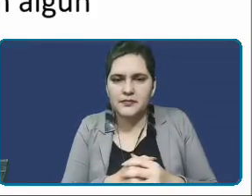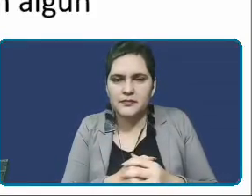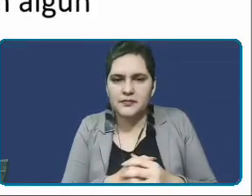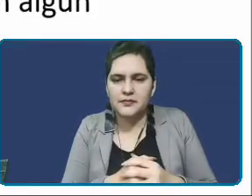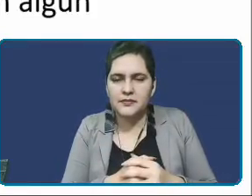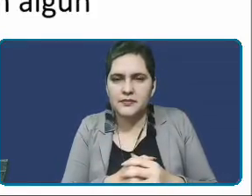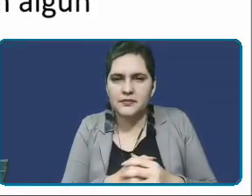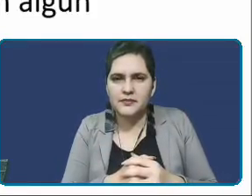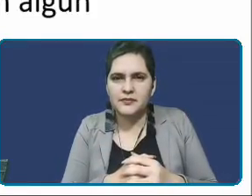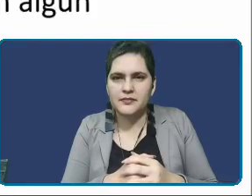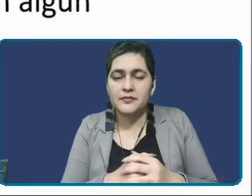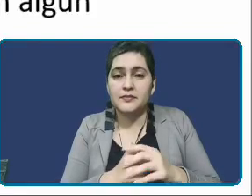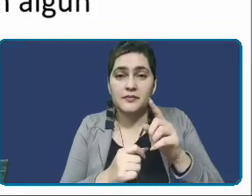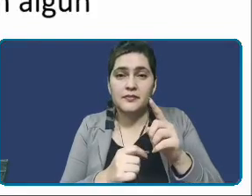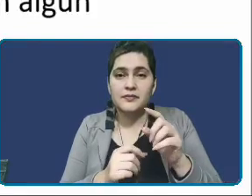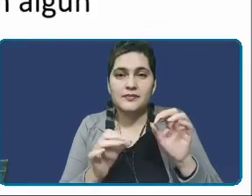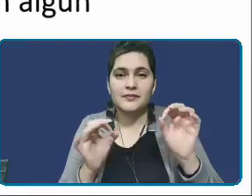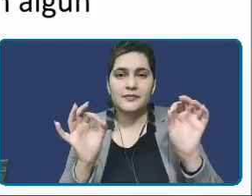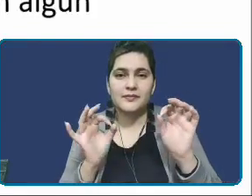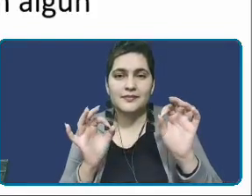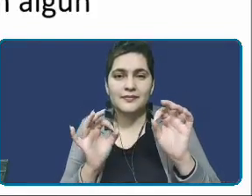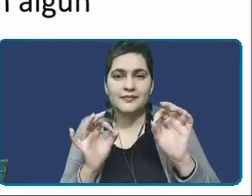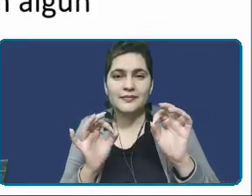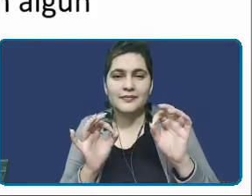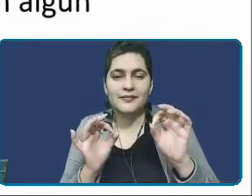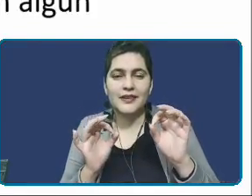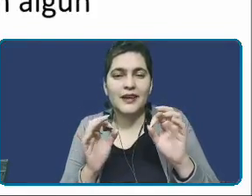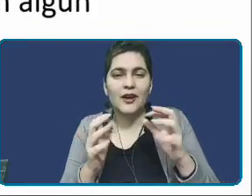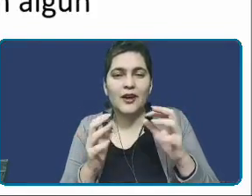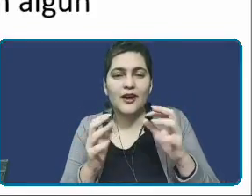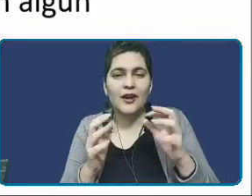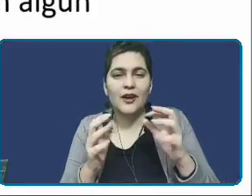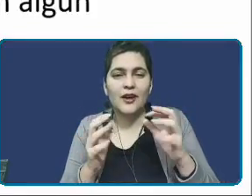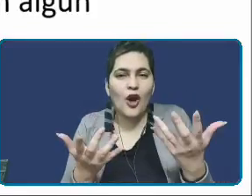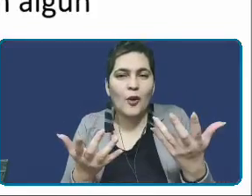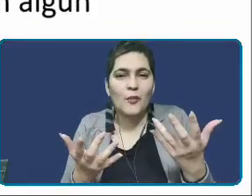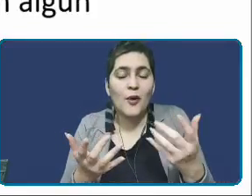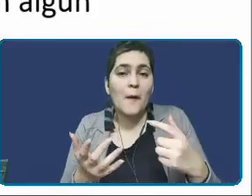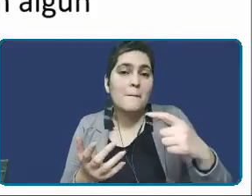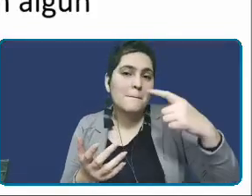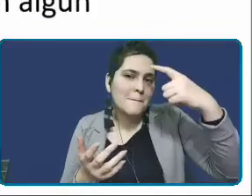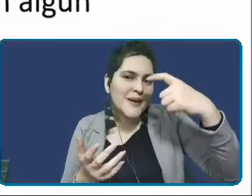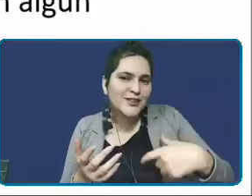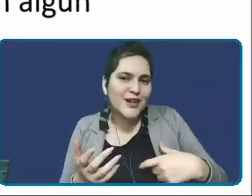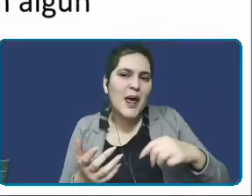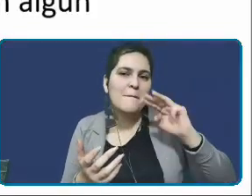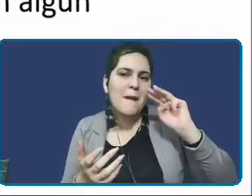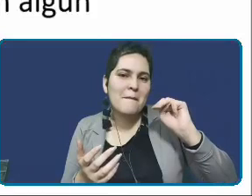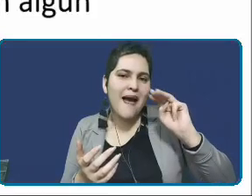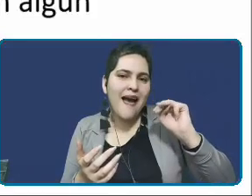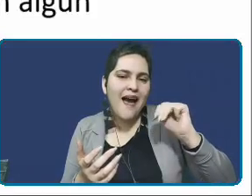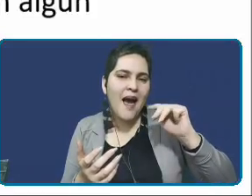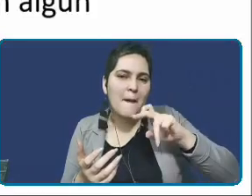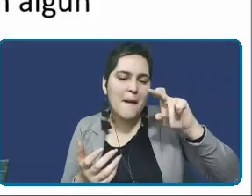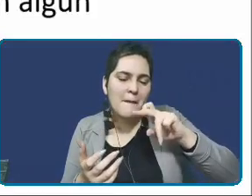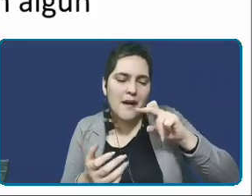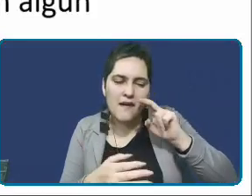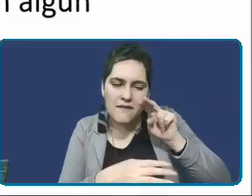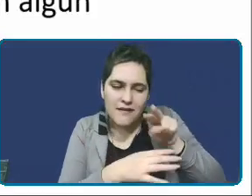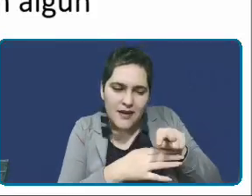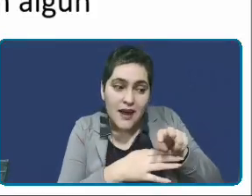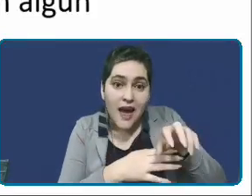como las estrellas en saber cómo hacerlo es la propia persona, la propia mamá, el propio papá.